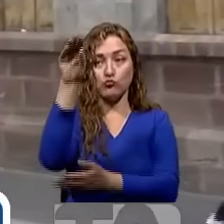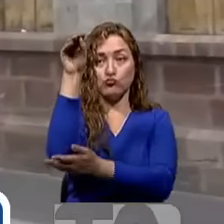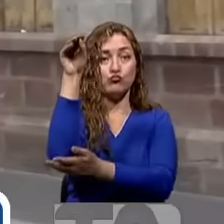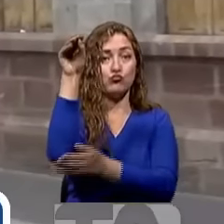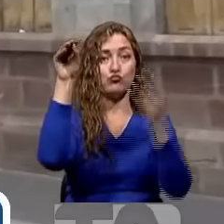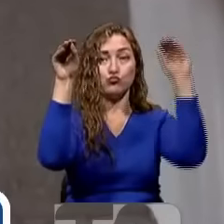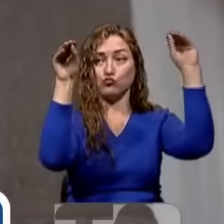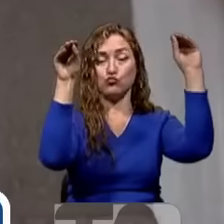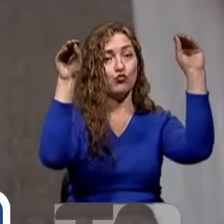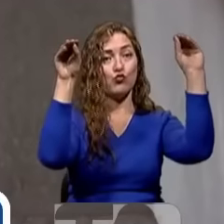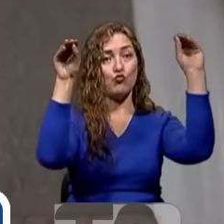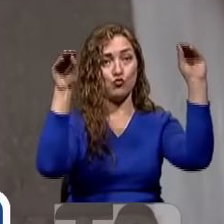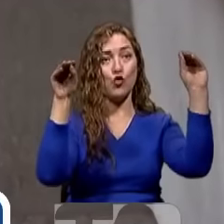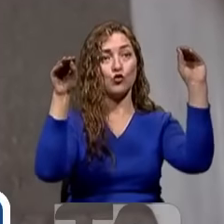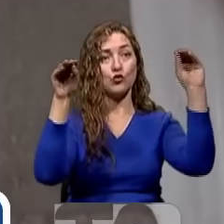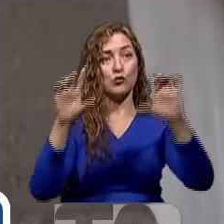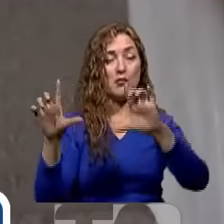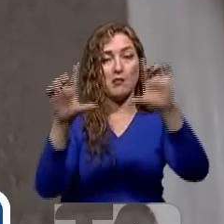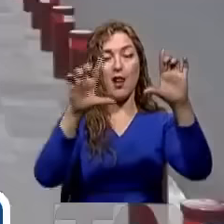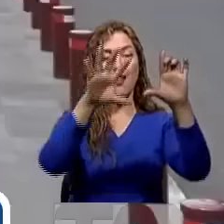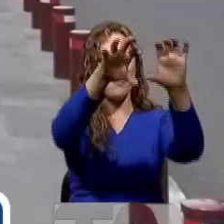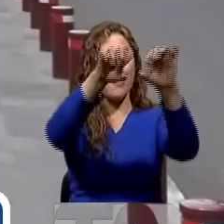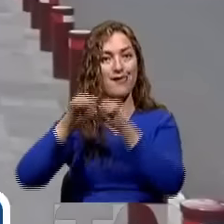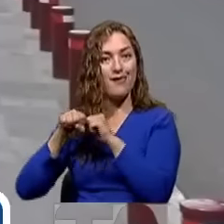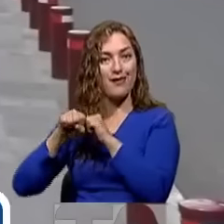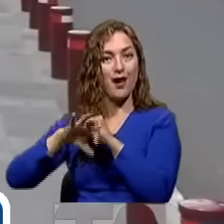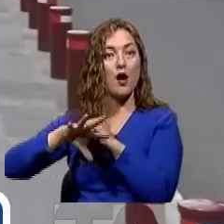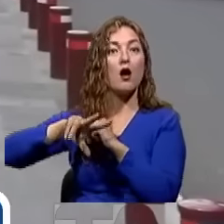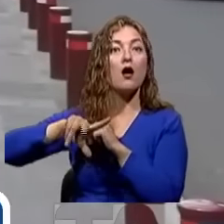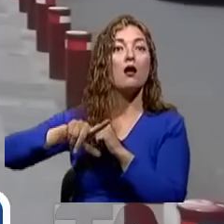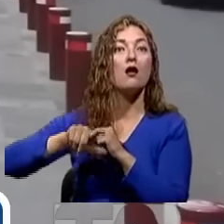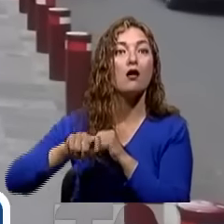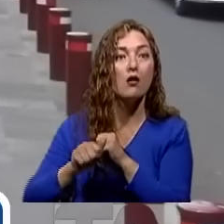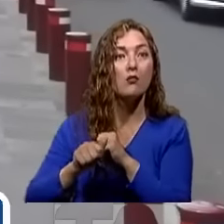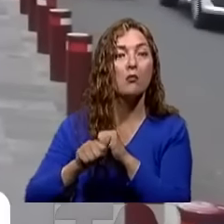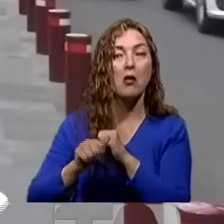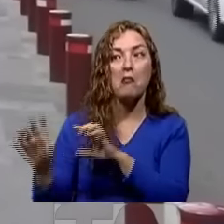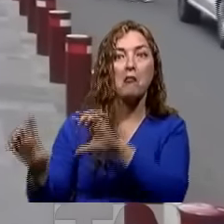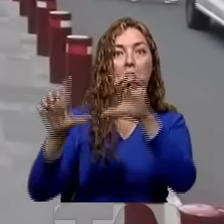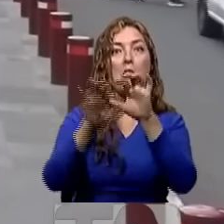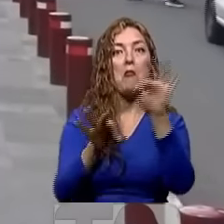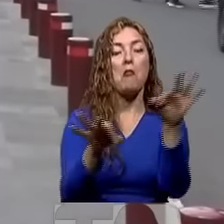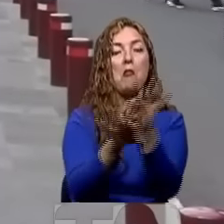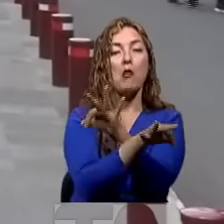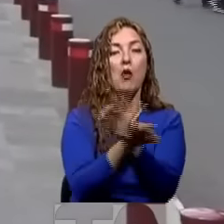personajes históricos. Sus placas fueron robadas y hasta el momento no se reponen.